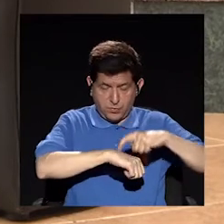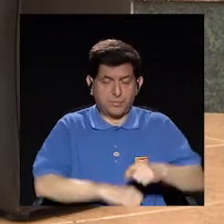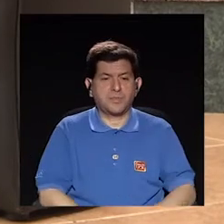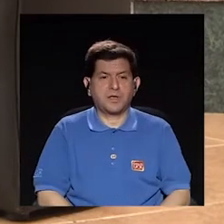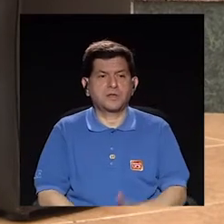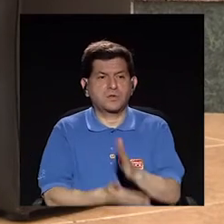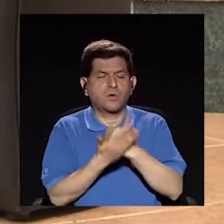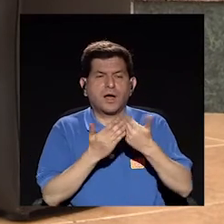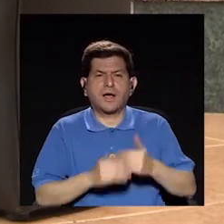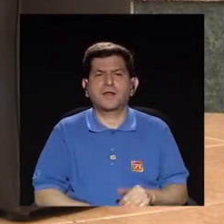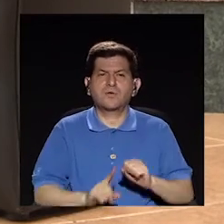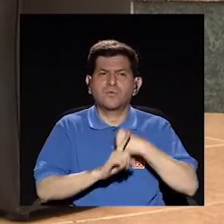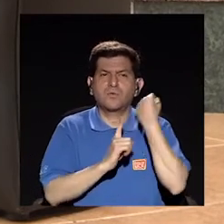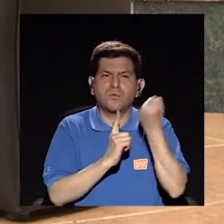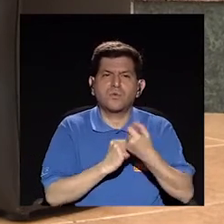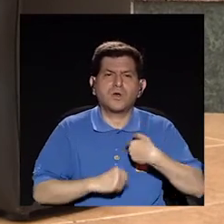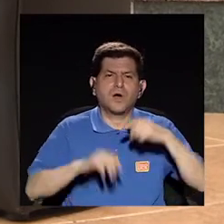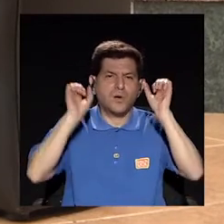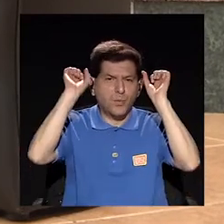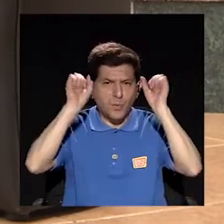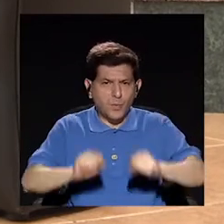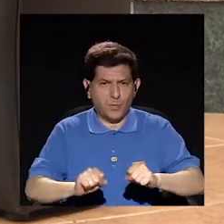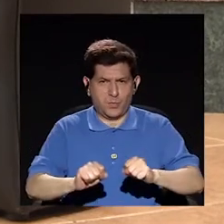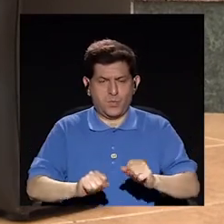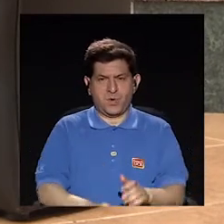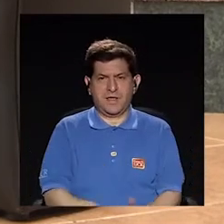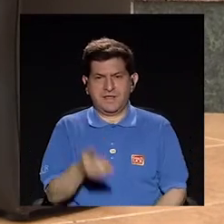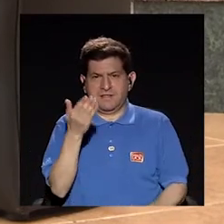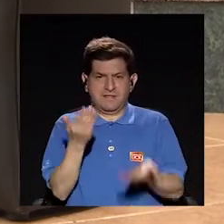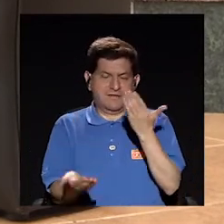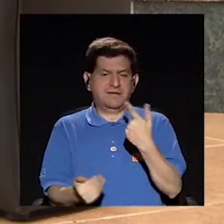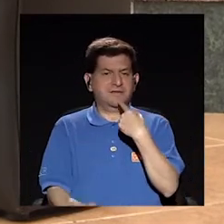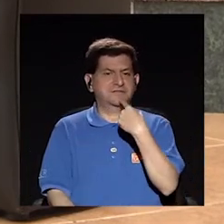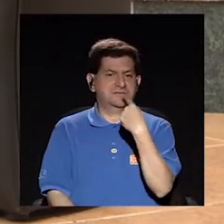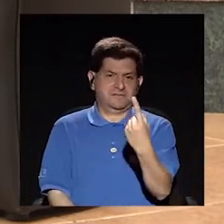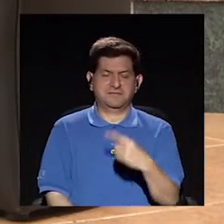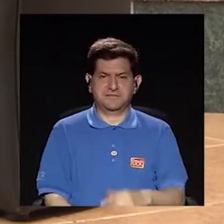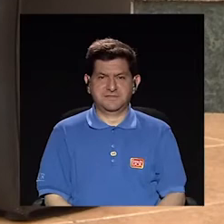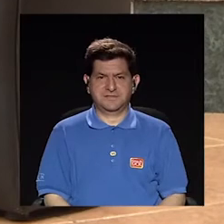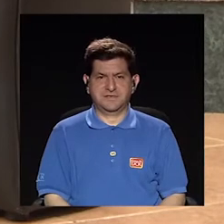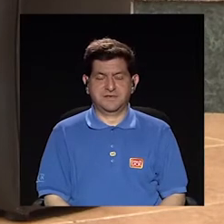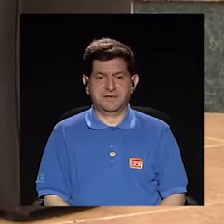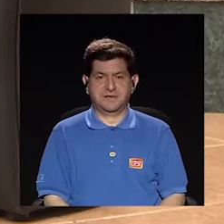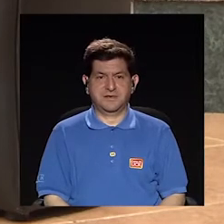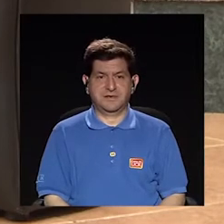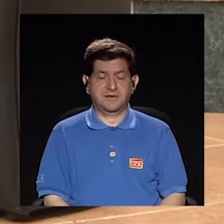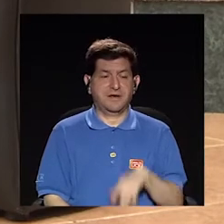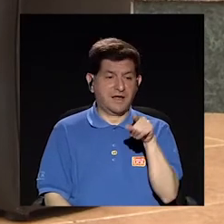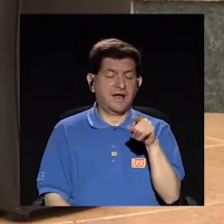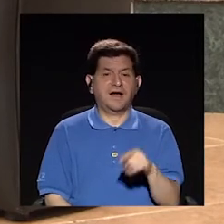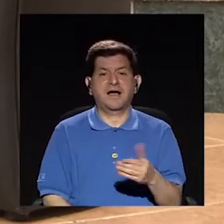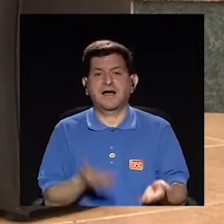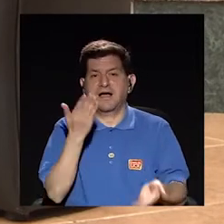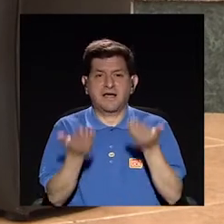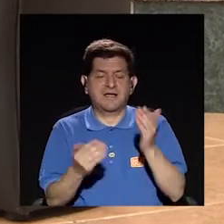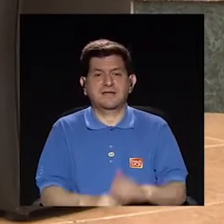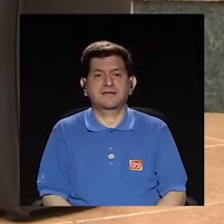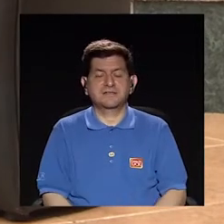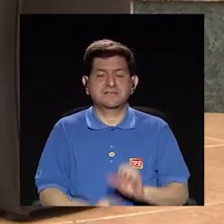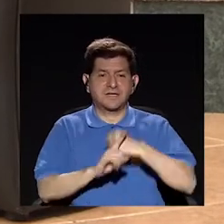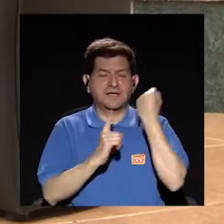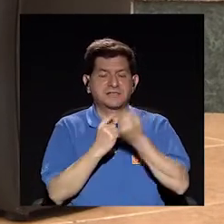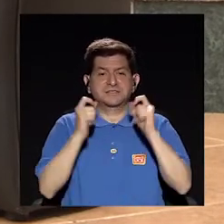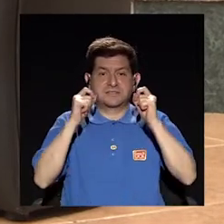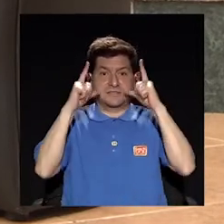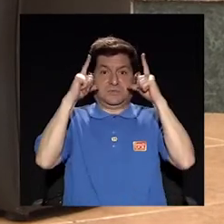hay ciertos indicadores que uno podría decirles a los que tienen que tener como el estado de